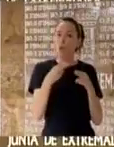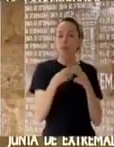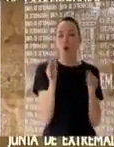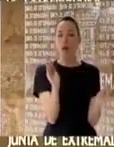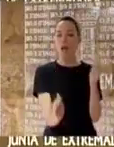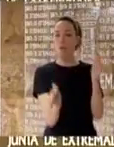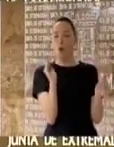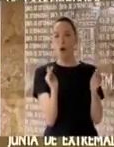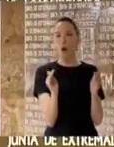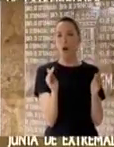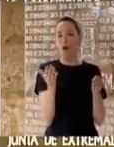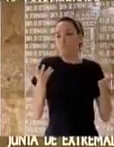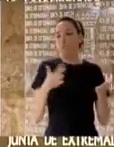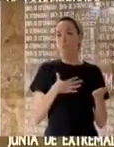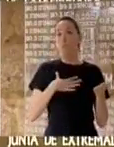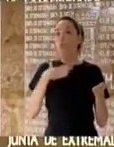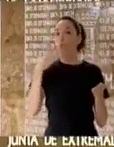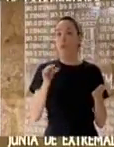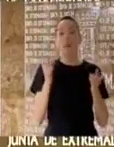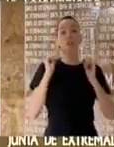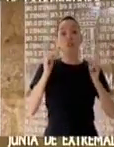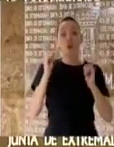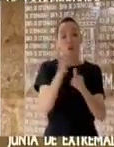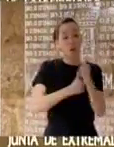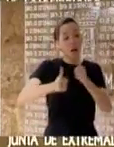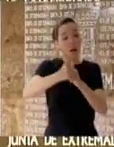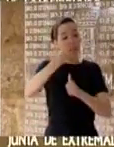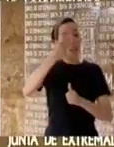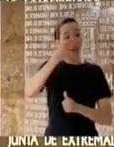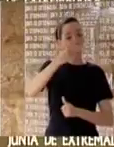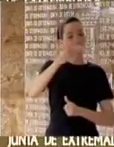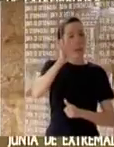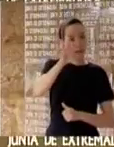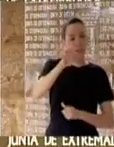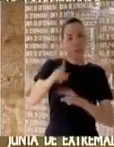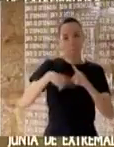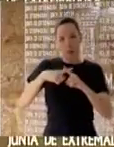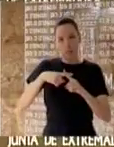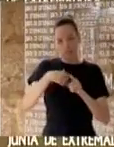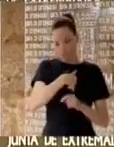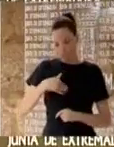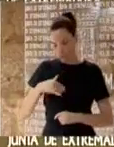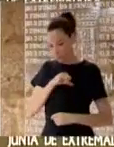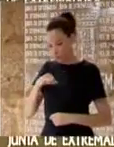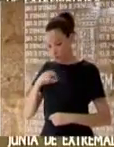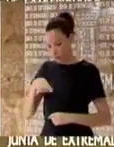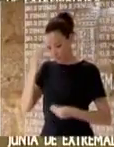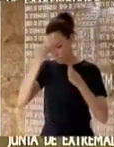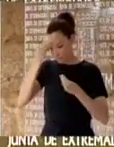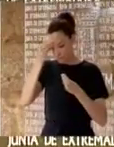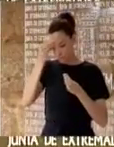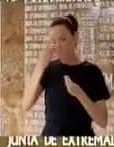en los que hasta incluso, no solamente por interés del país, sino por interés de uno mismo, lo importante es pensar en el conjunto del